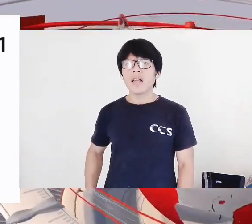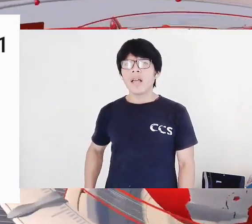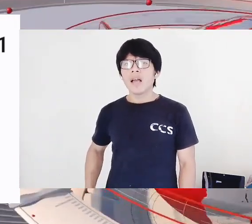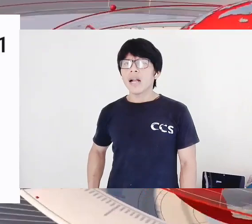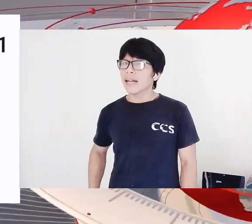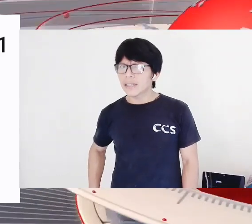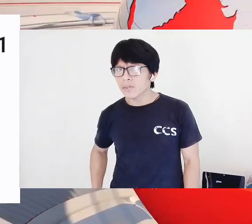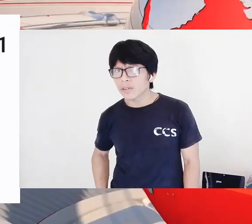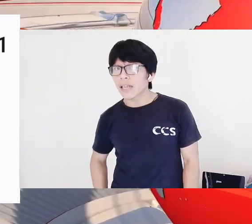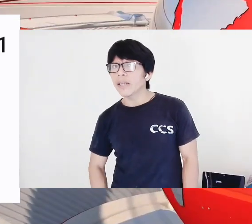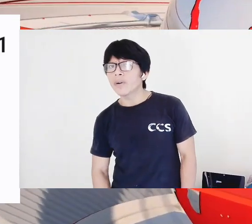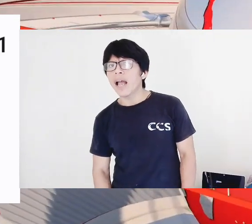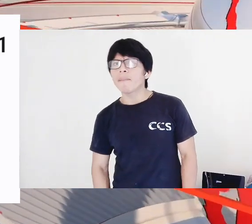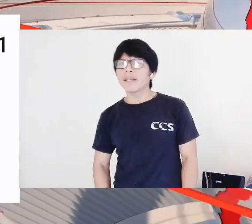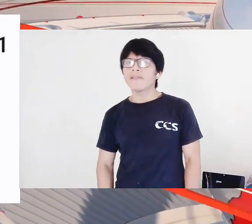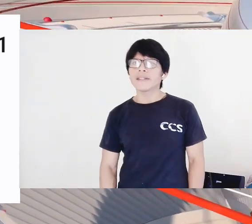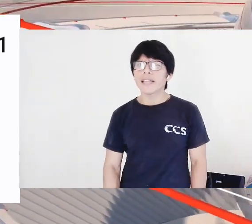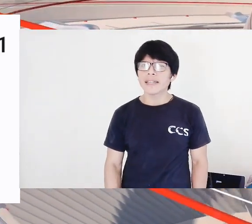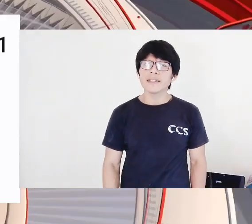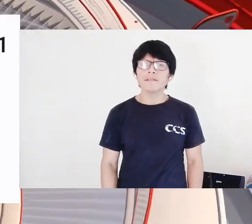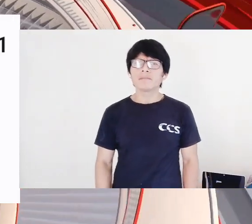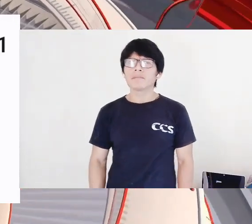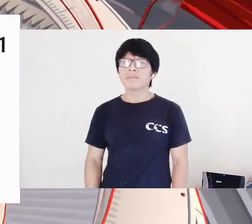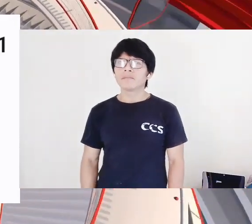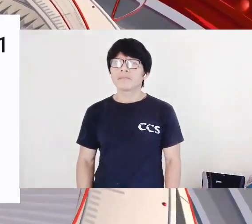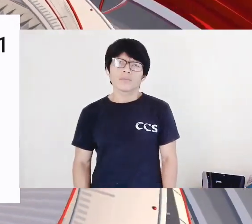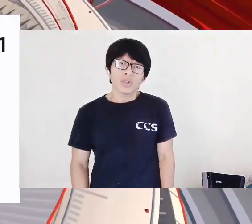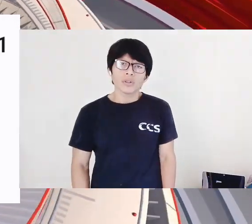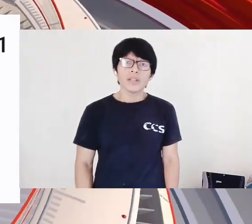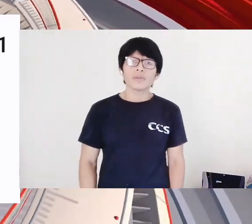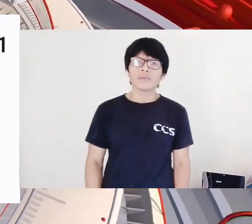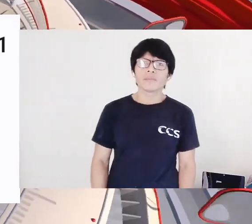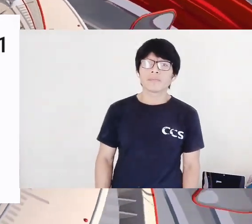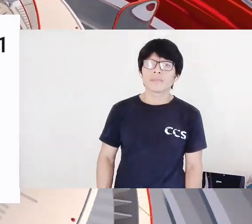México? ¿Acaso salieron a manifestarse?